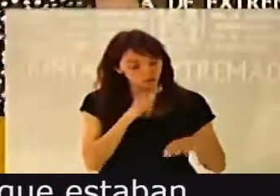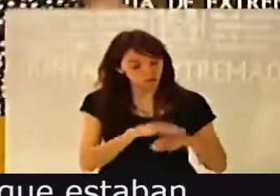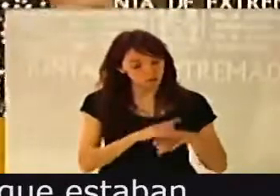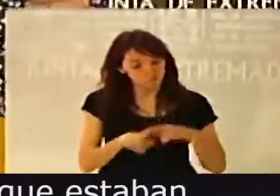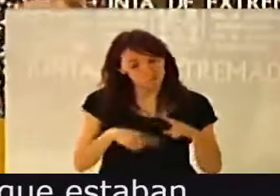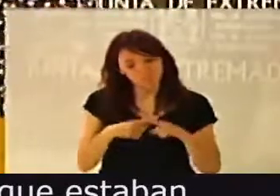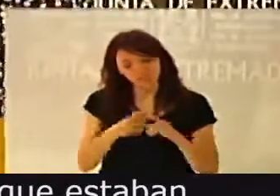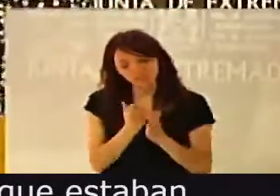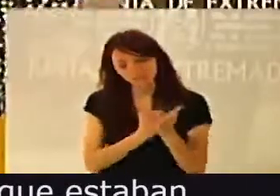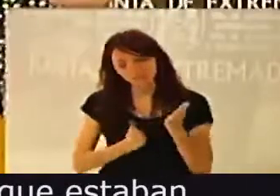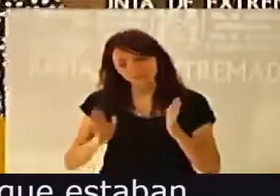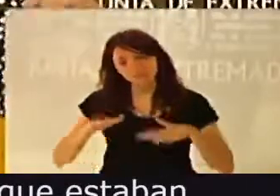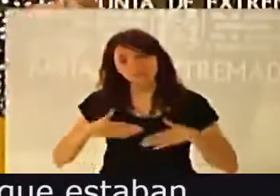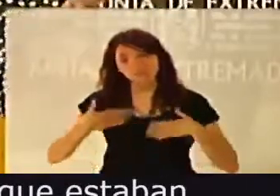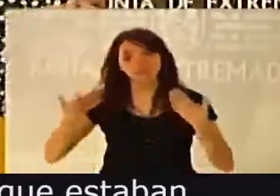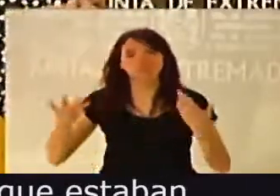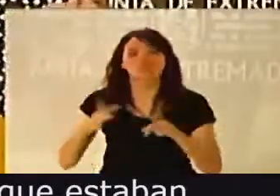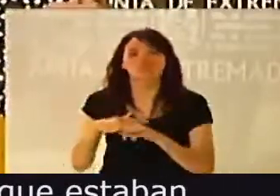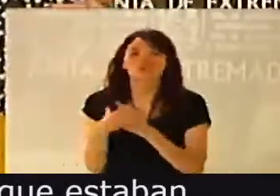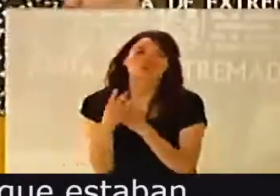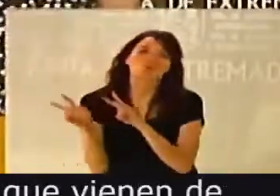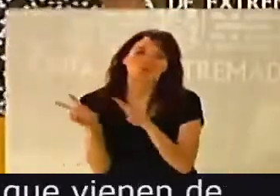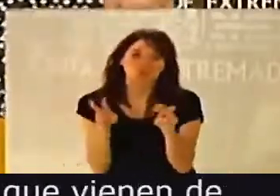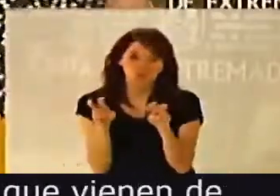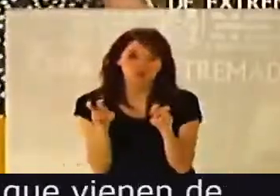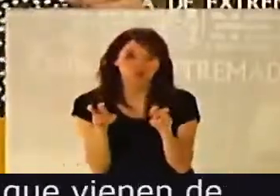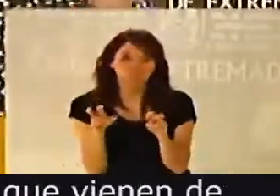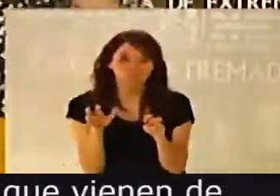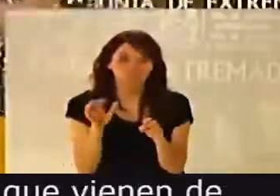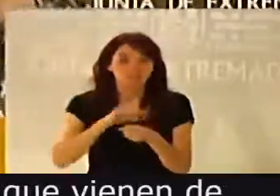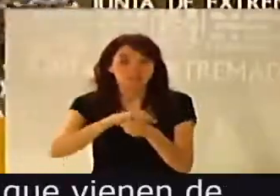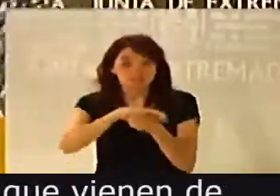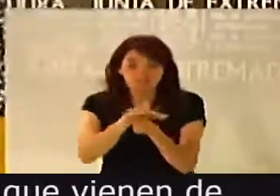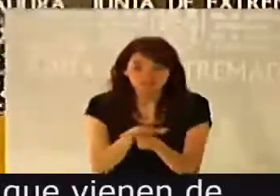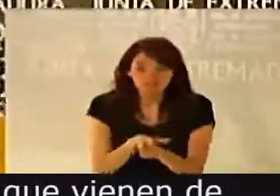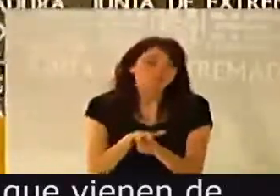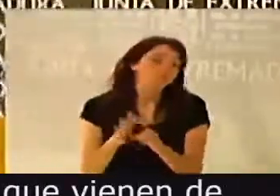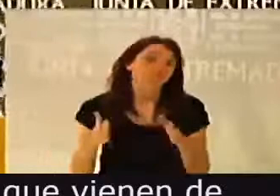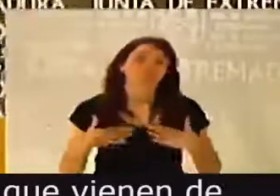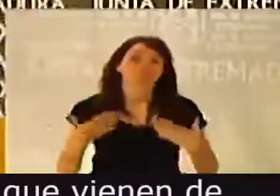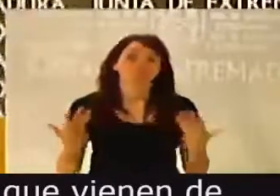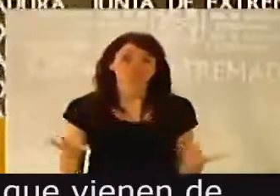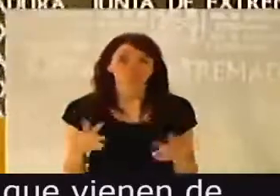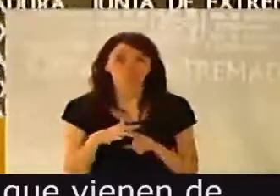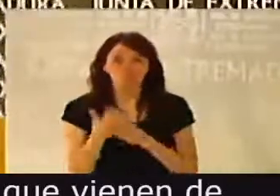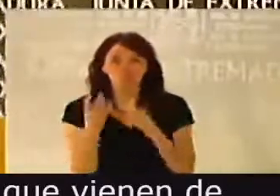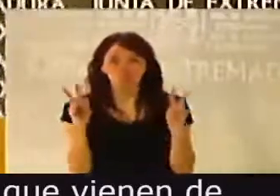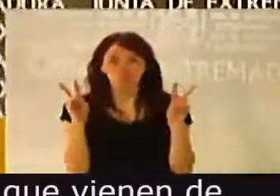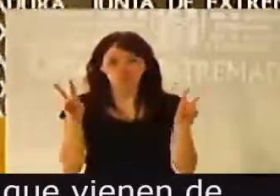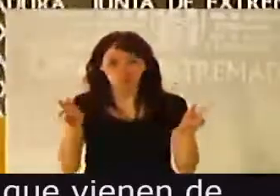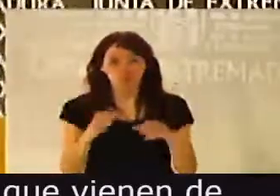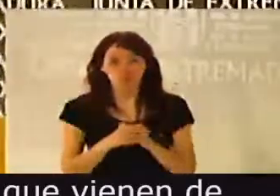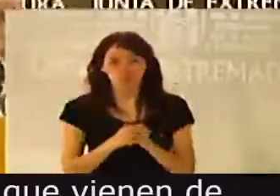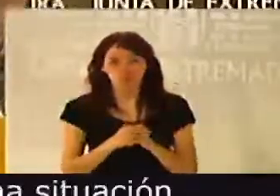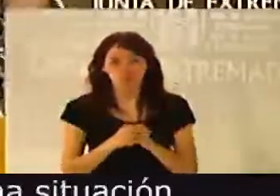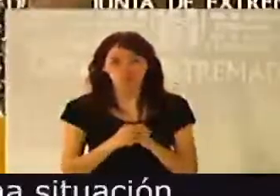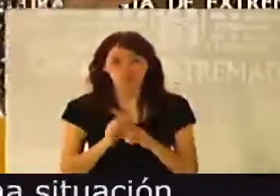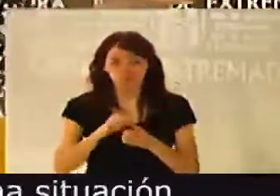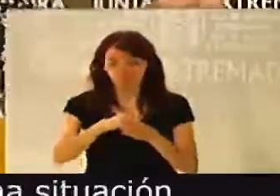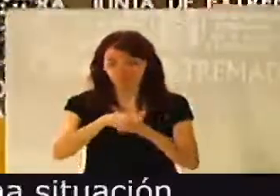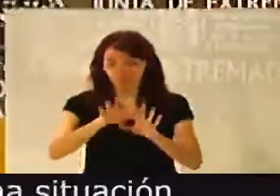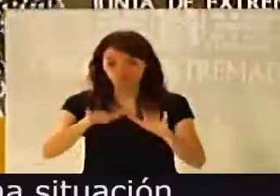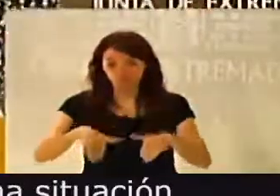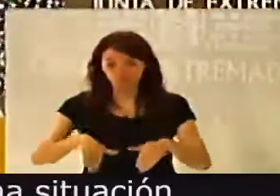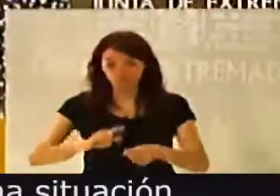y las que vienen de situaciones sobrevenidas. Y el COVID ha sido una situación sobrevenida que ha venido a darle la vuelta al programa